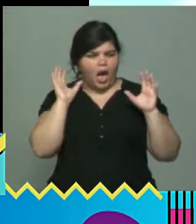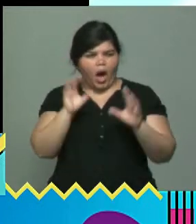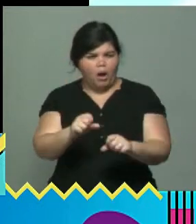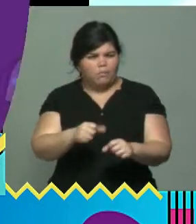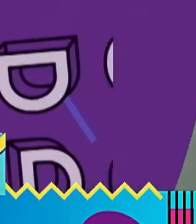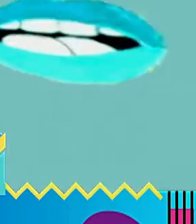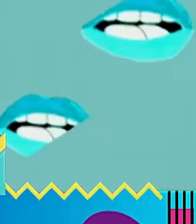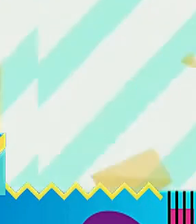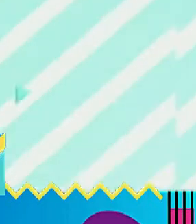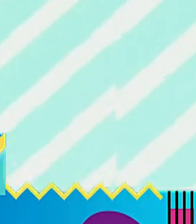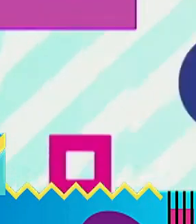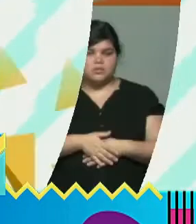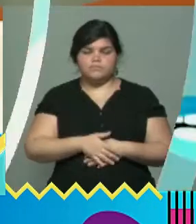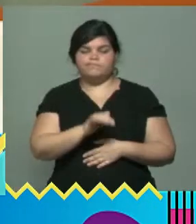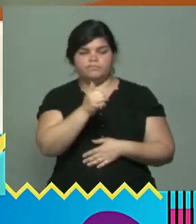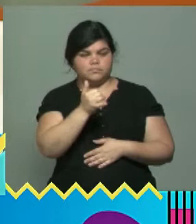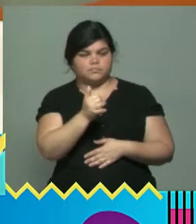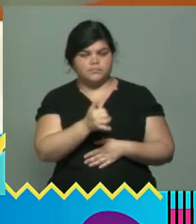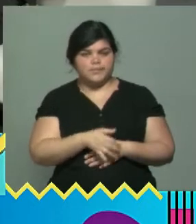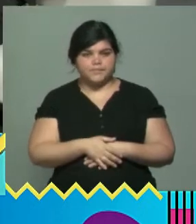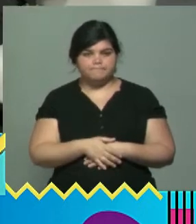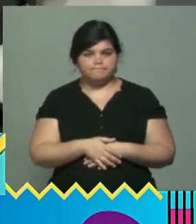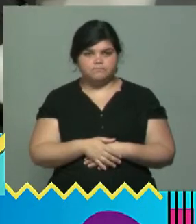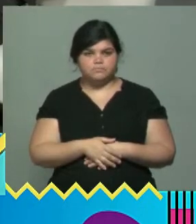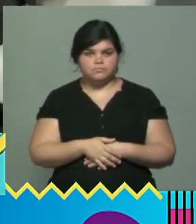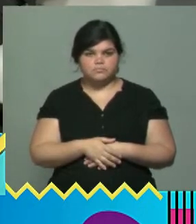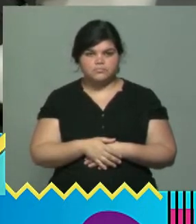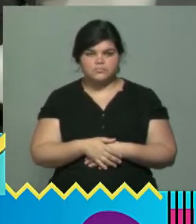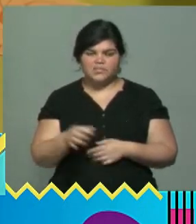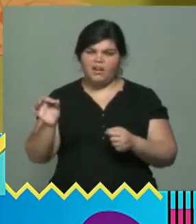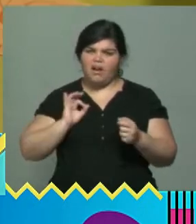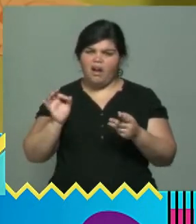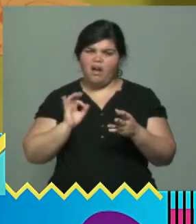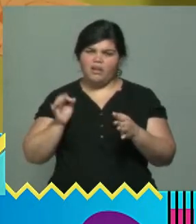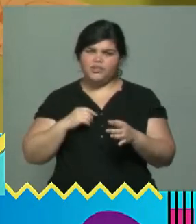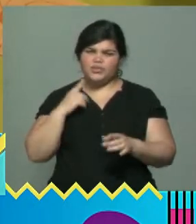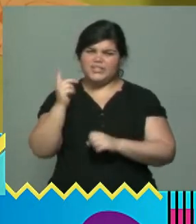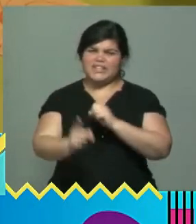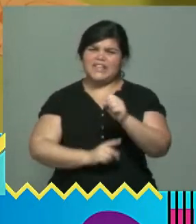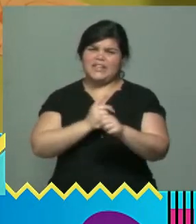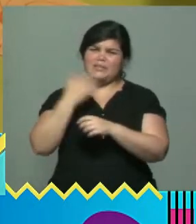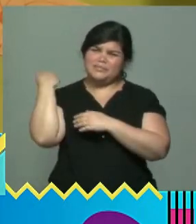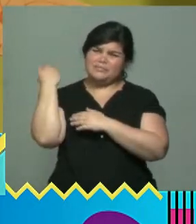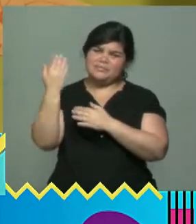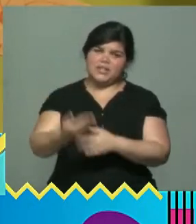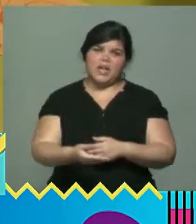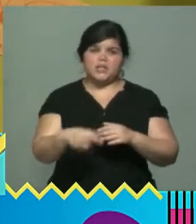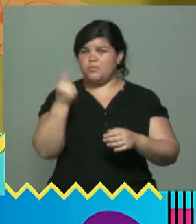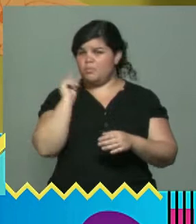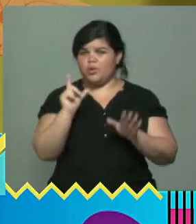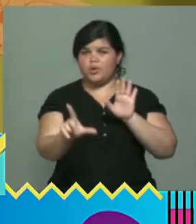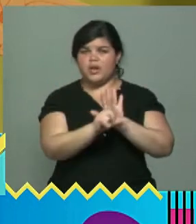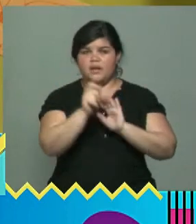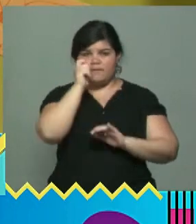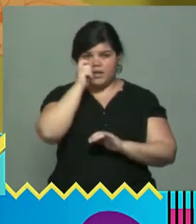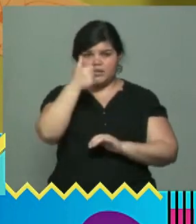abuso. Sí, durante muchos años, siglos, o sea, hace muy poco que con la aplicación de la 26061